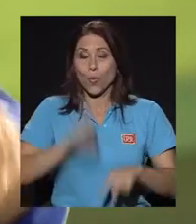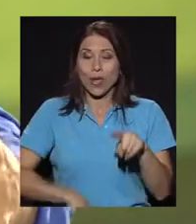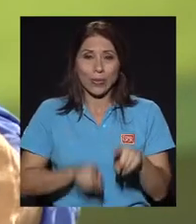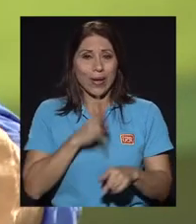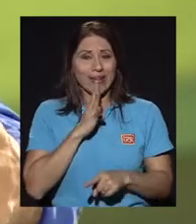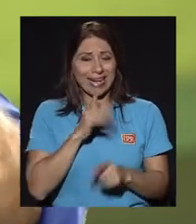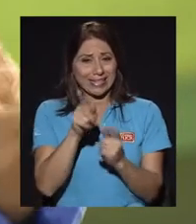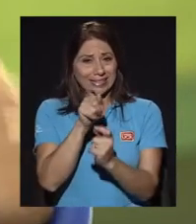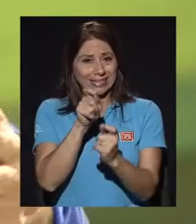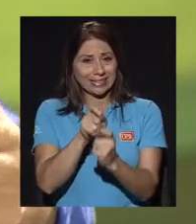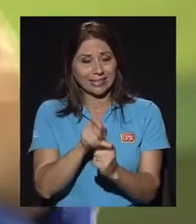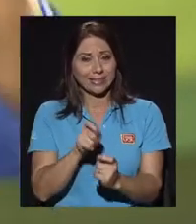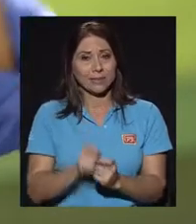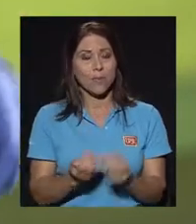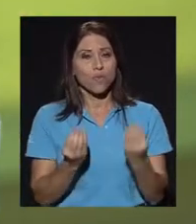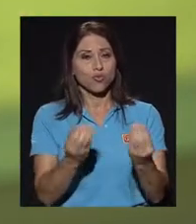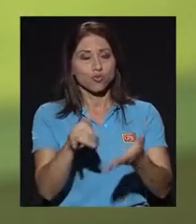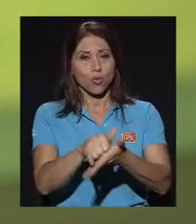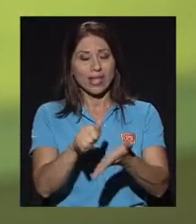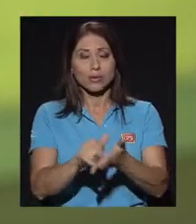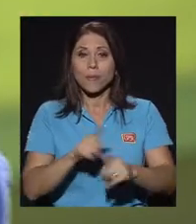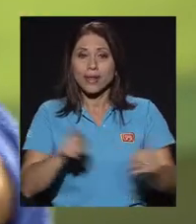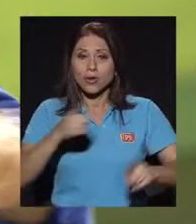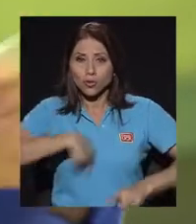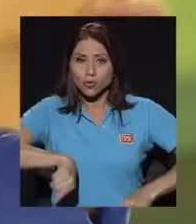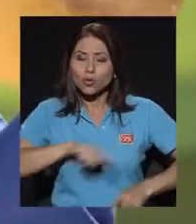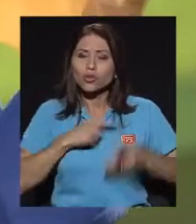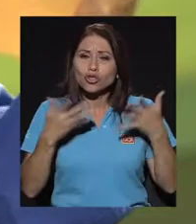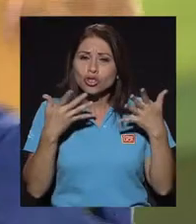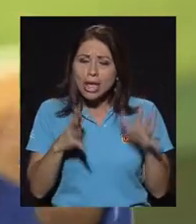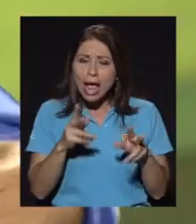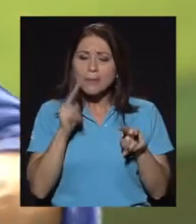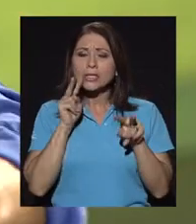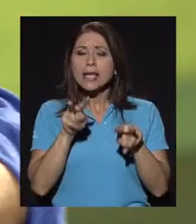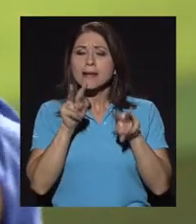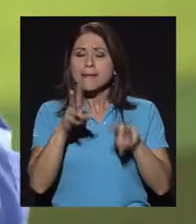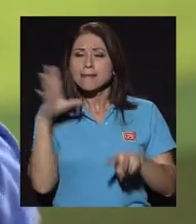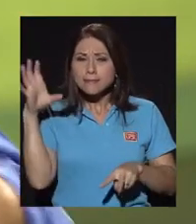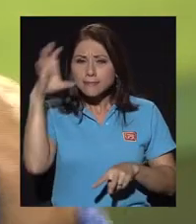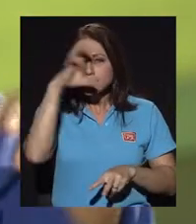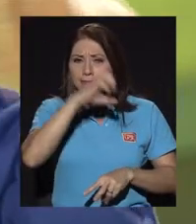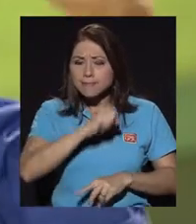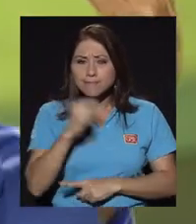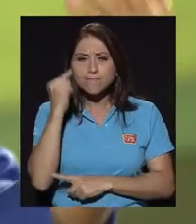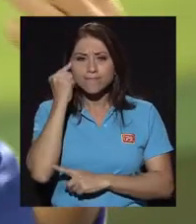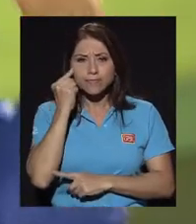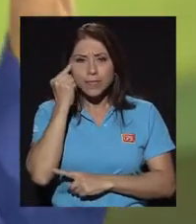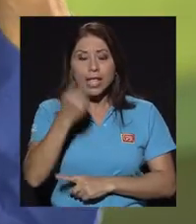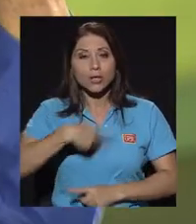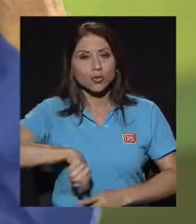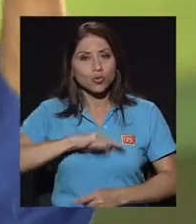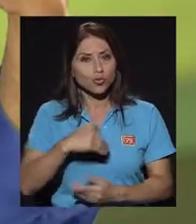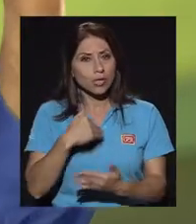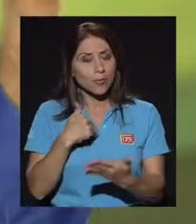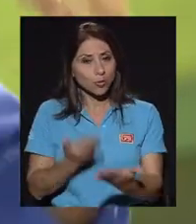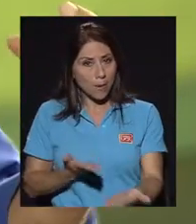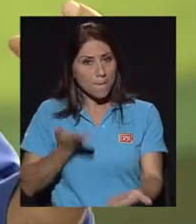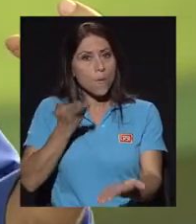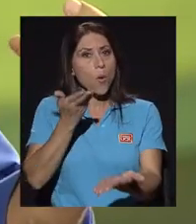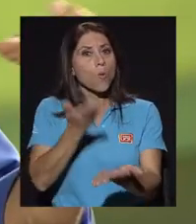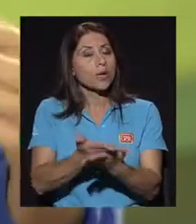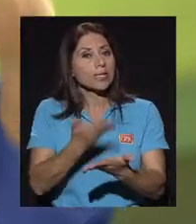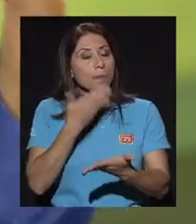digamos que detallar mucho esto, pero lo hemos venido estudiando concienzudamente y tenemos una propuesta